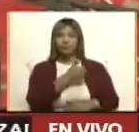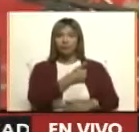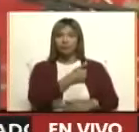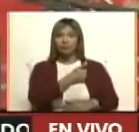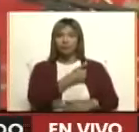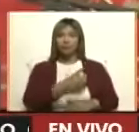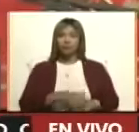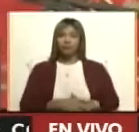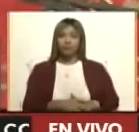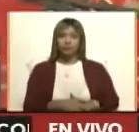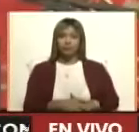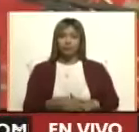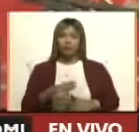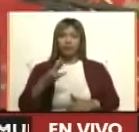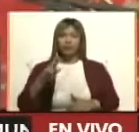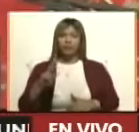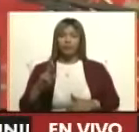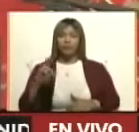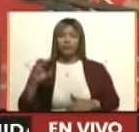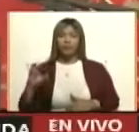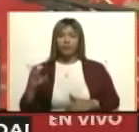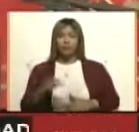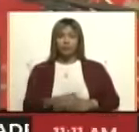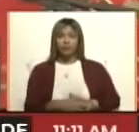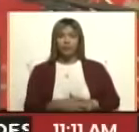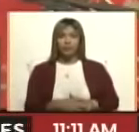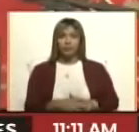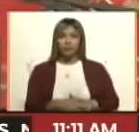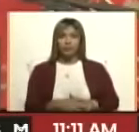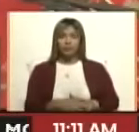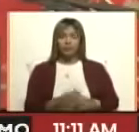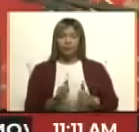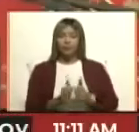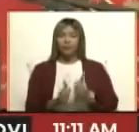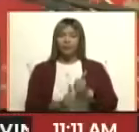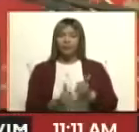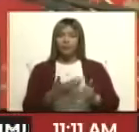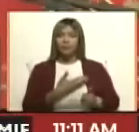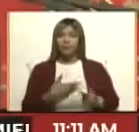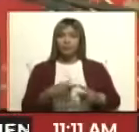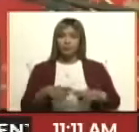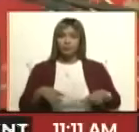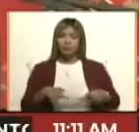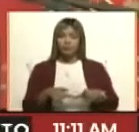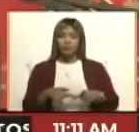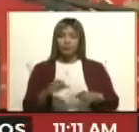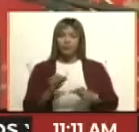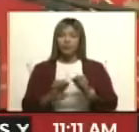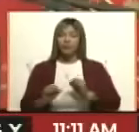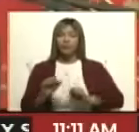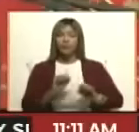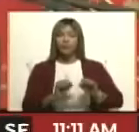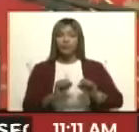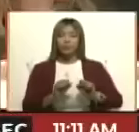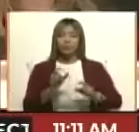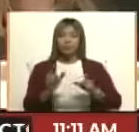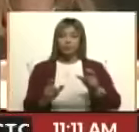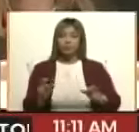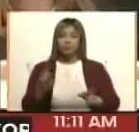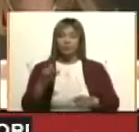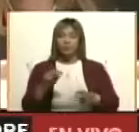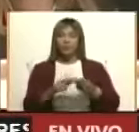Ciudadano almirante en jefe Remigio Ceballo, vicepresidente sectorial para la seguridad ciudadana y la